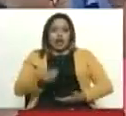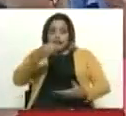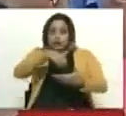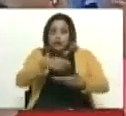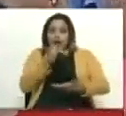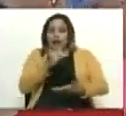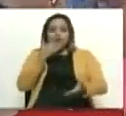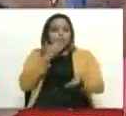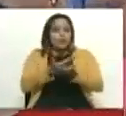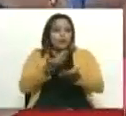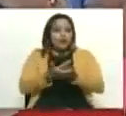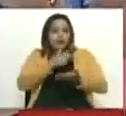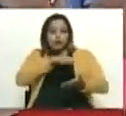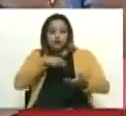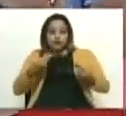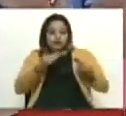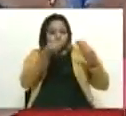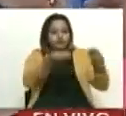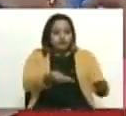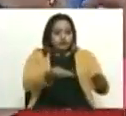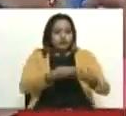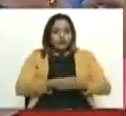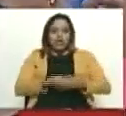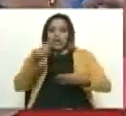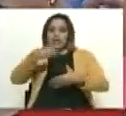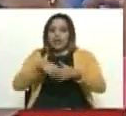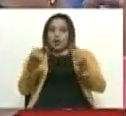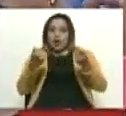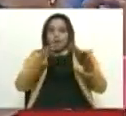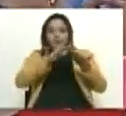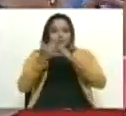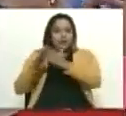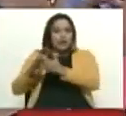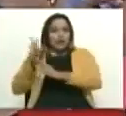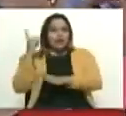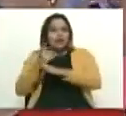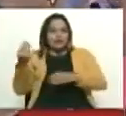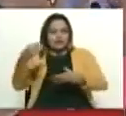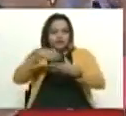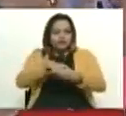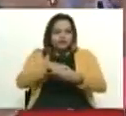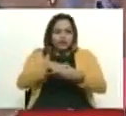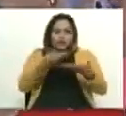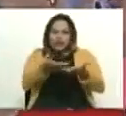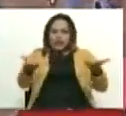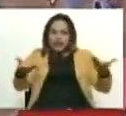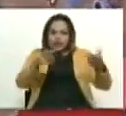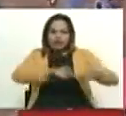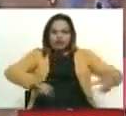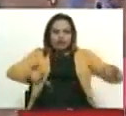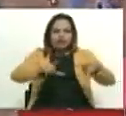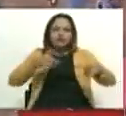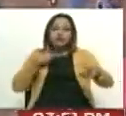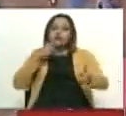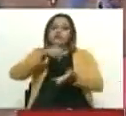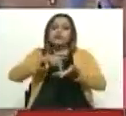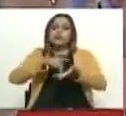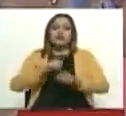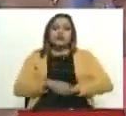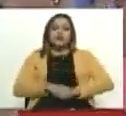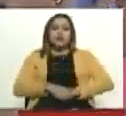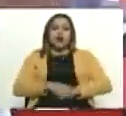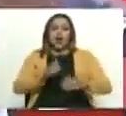muy importante que se ligue dentro de la economía comunal lo que nosotros llevamos a los territorios. Yo pertenezco a la comuna Primero de